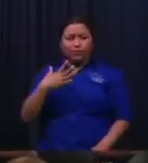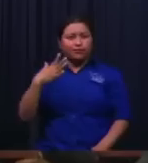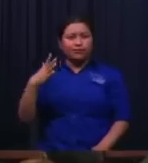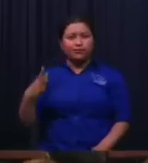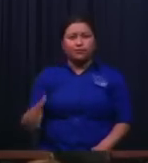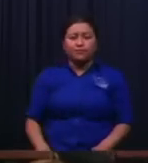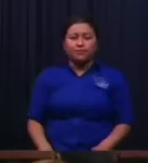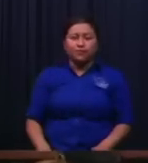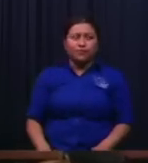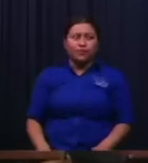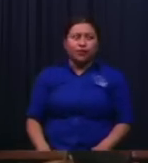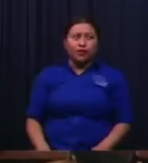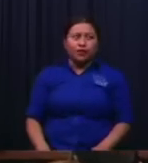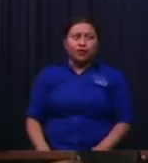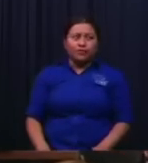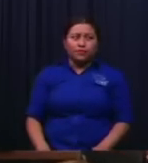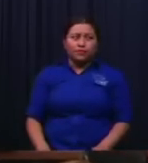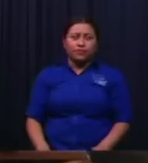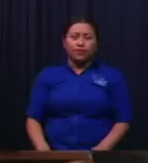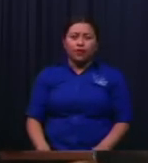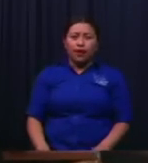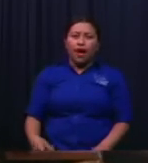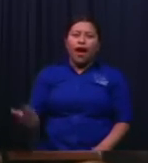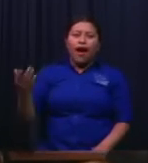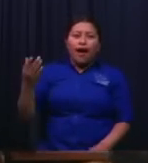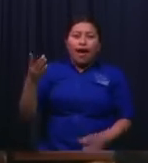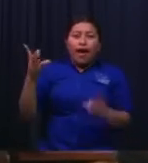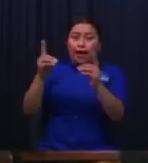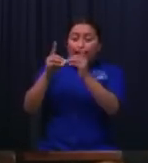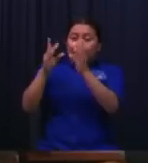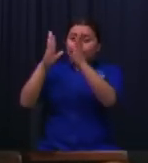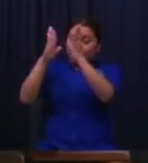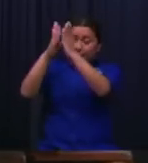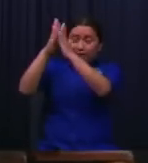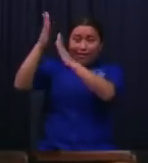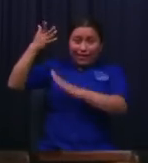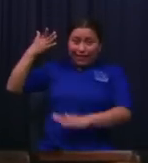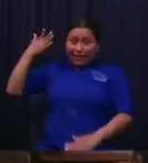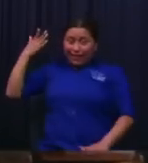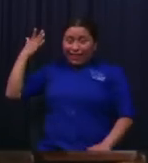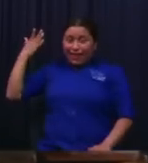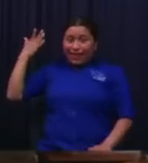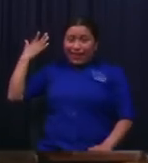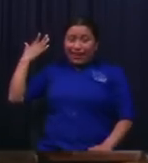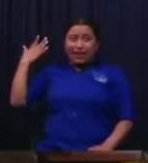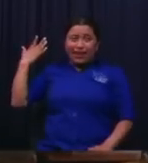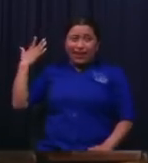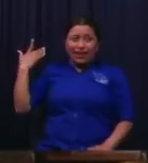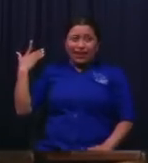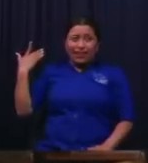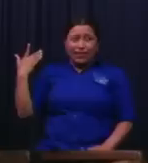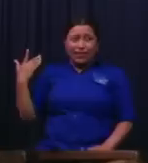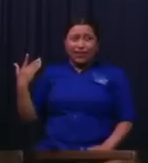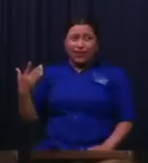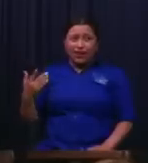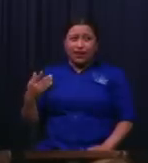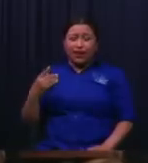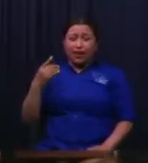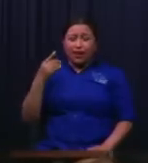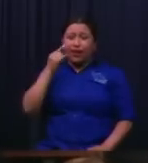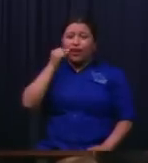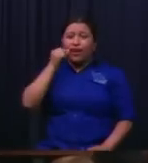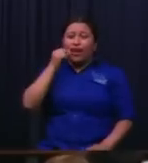viene con los llamados, escogidos y fieles. Él viene con esos tres grupos, ¿verdad,